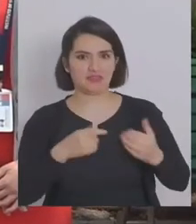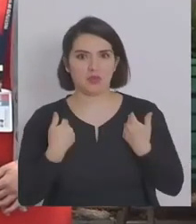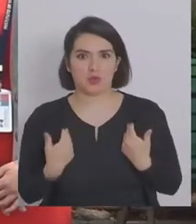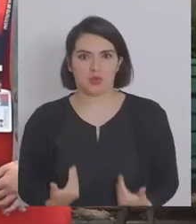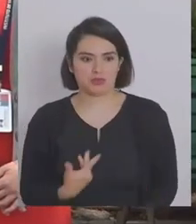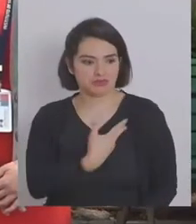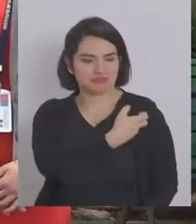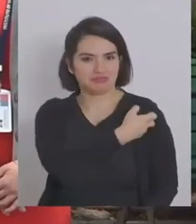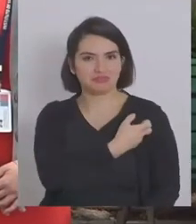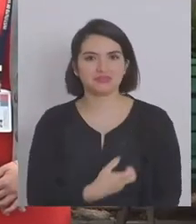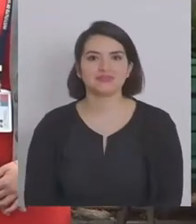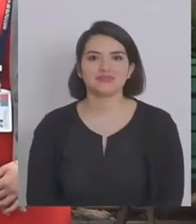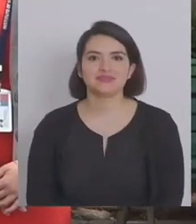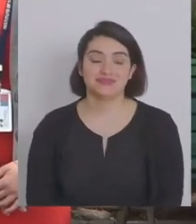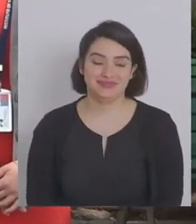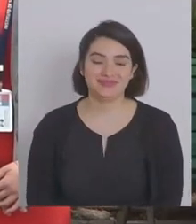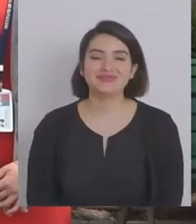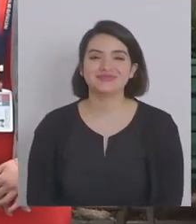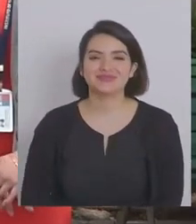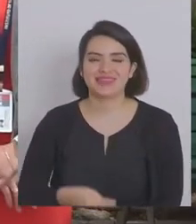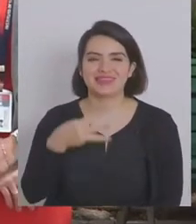Y con esto tener tres plataformas